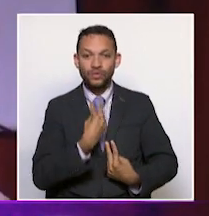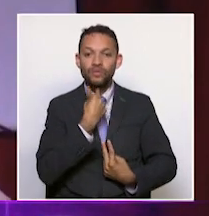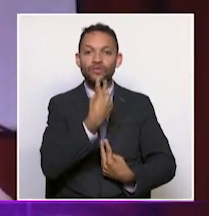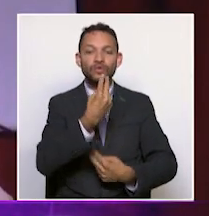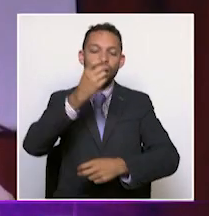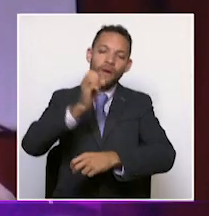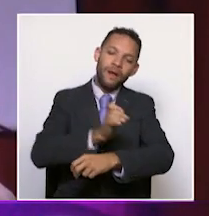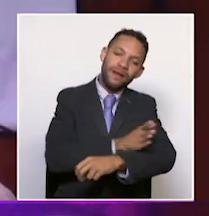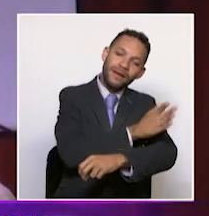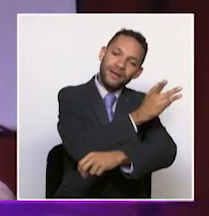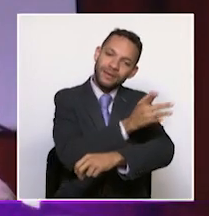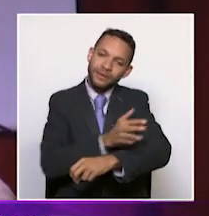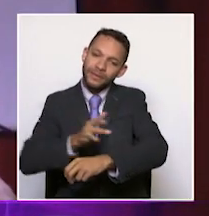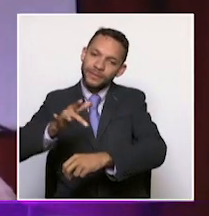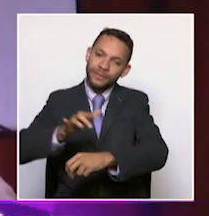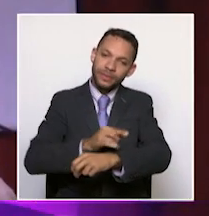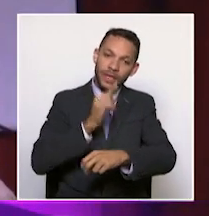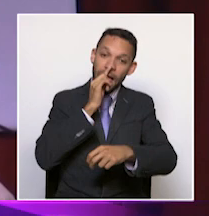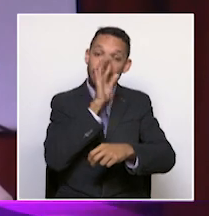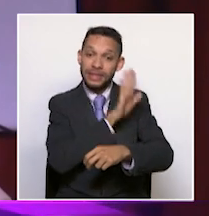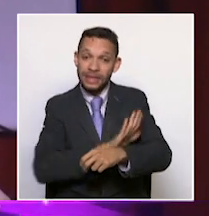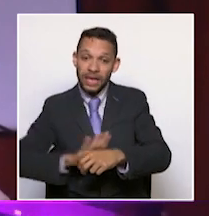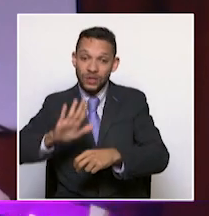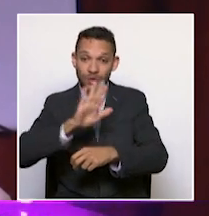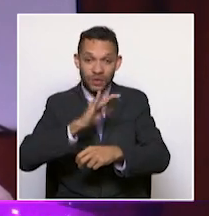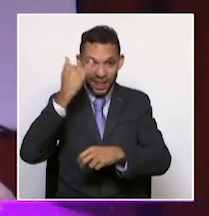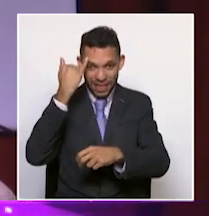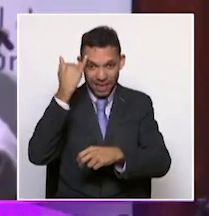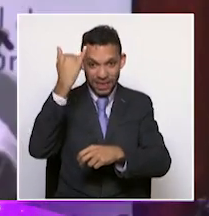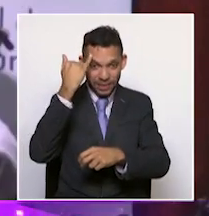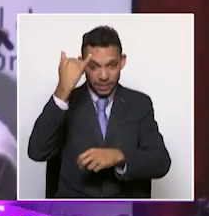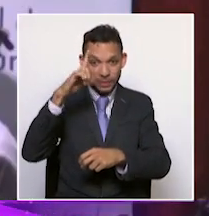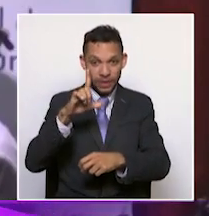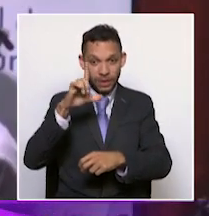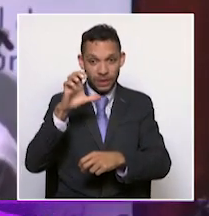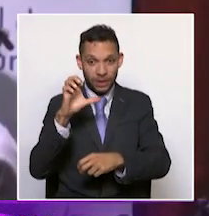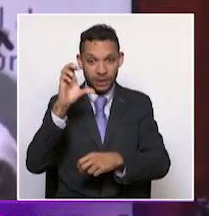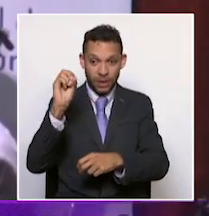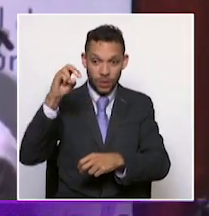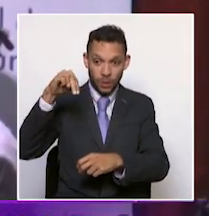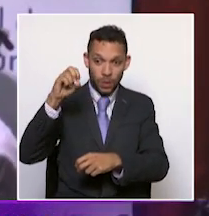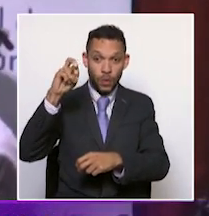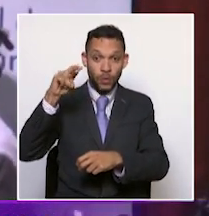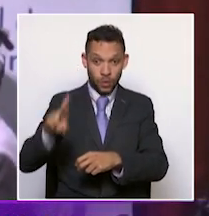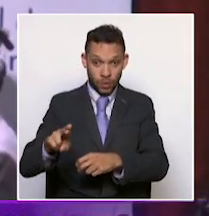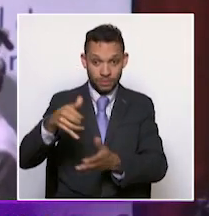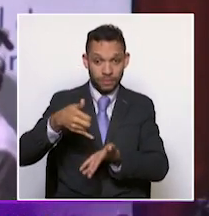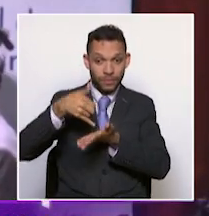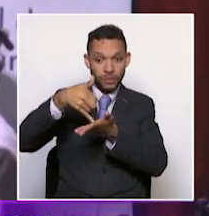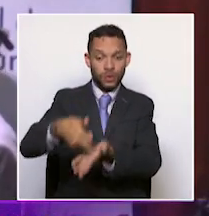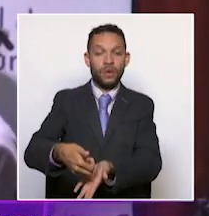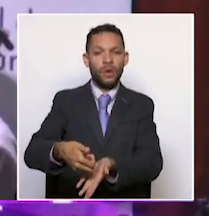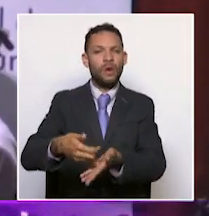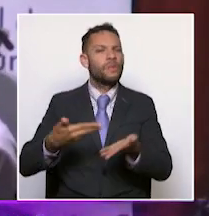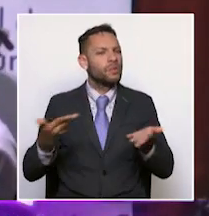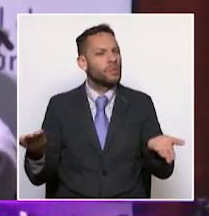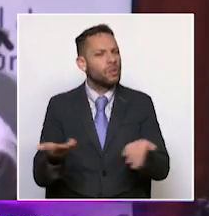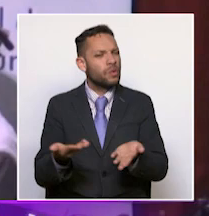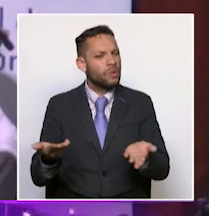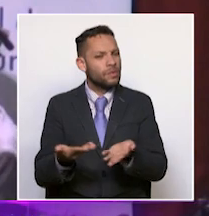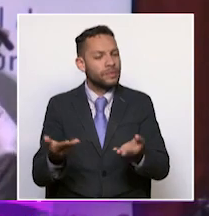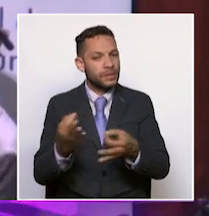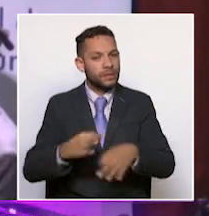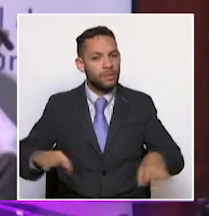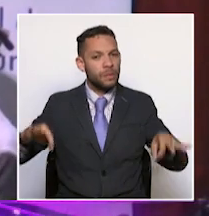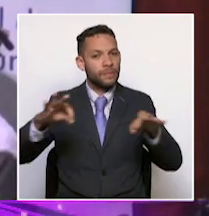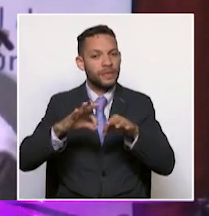21 del Concurso Nacional de Composición Leonor Buenaventura, eventos que se llevarán a cabo en el marco del 32º